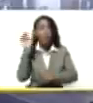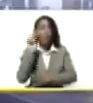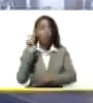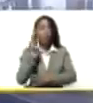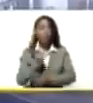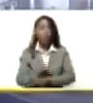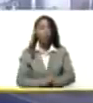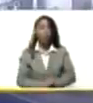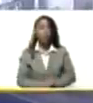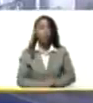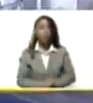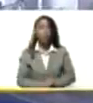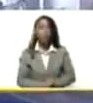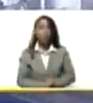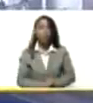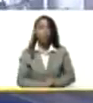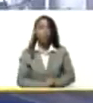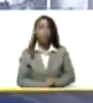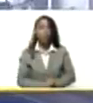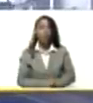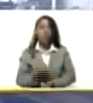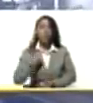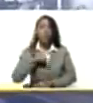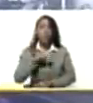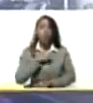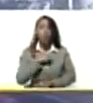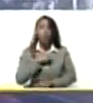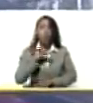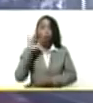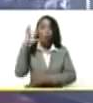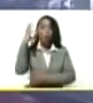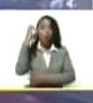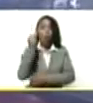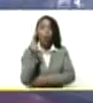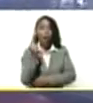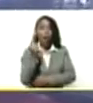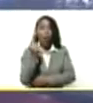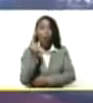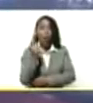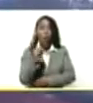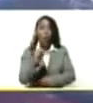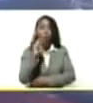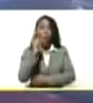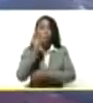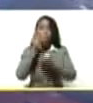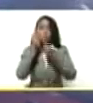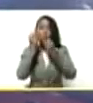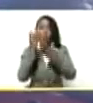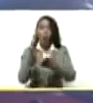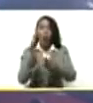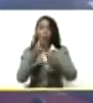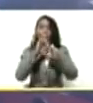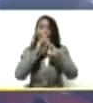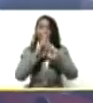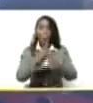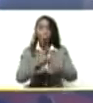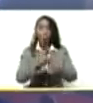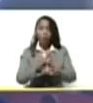para el bien de todos por el bien de todos para ver